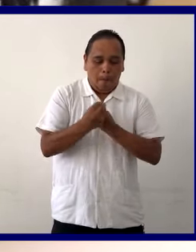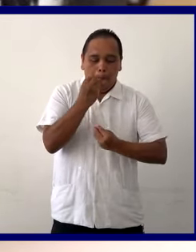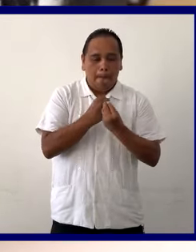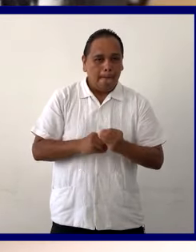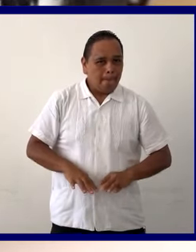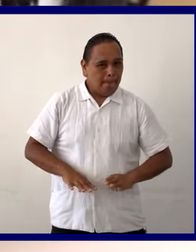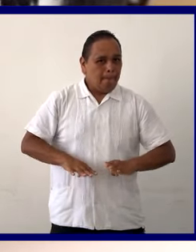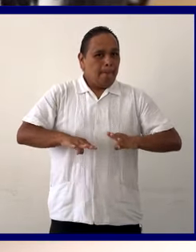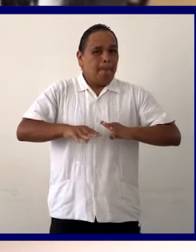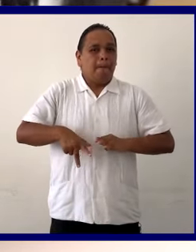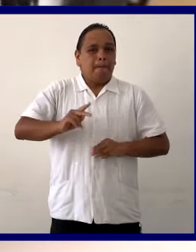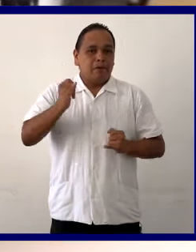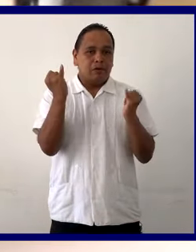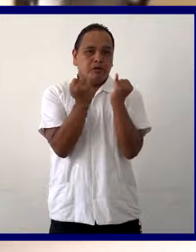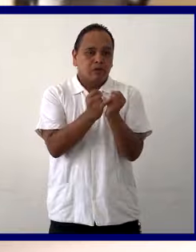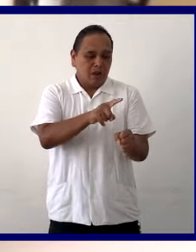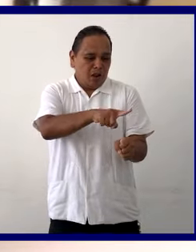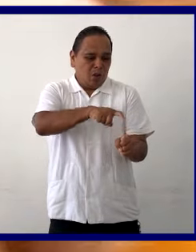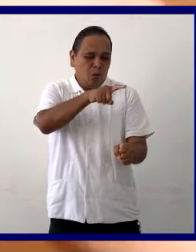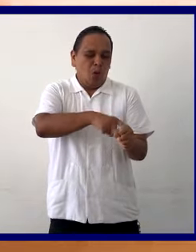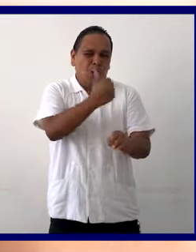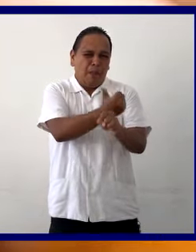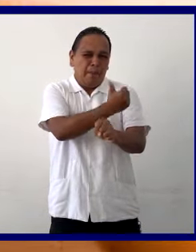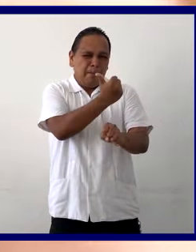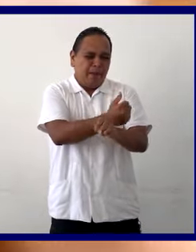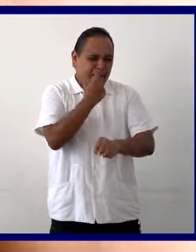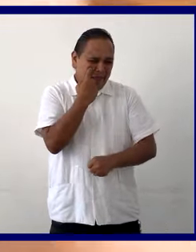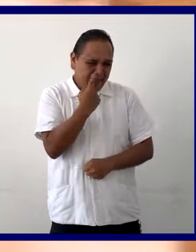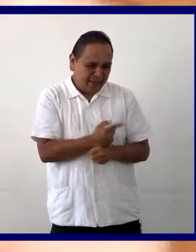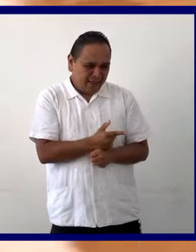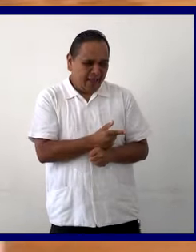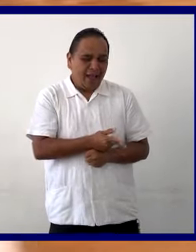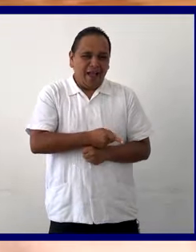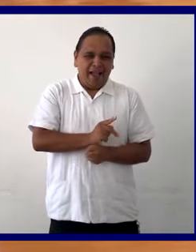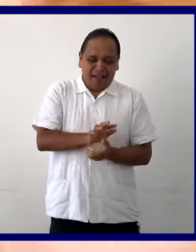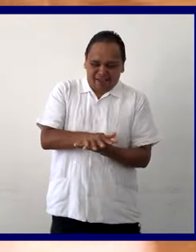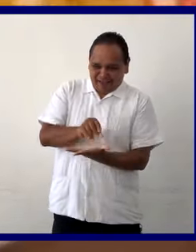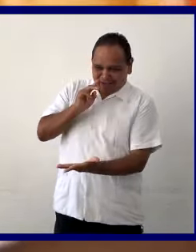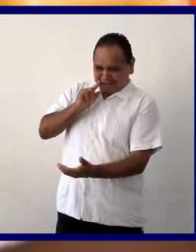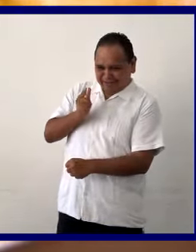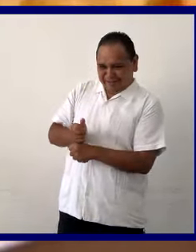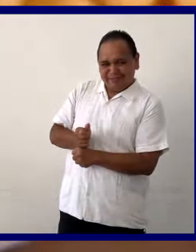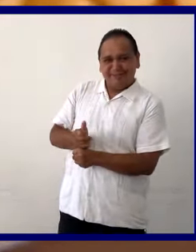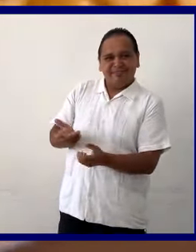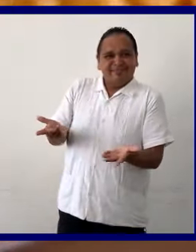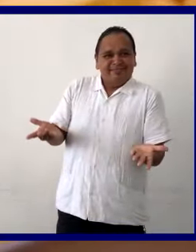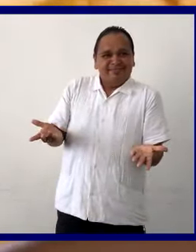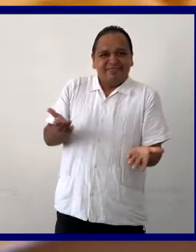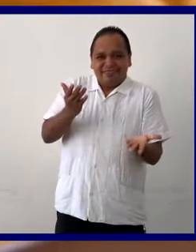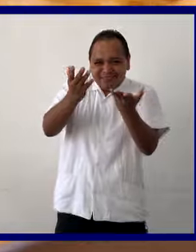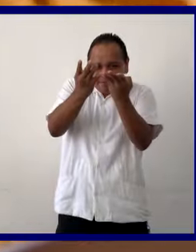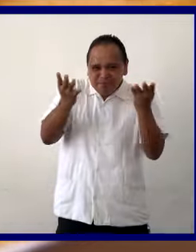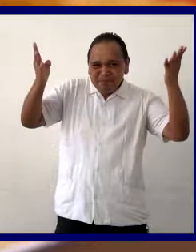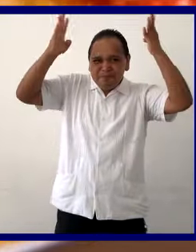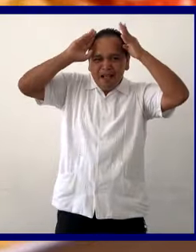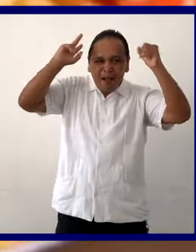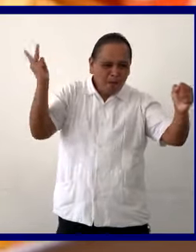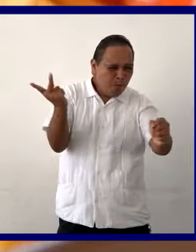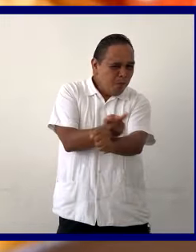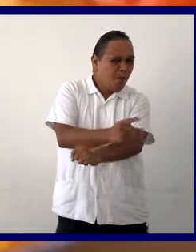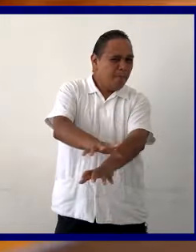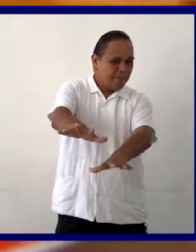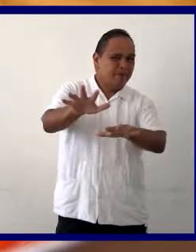un color más amarillento, de lo contrario, esta poseerá un tono pálido. Tino Vega, va a su mecha.